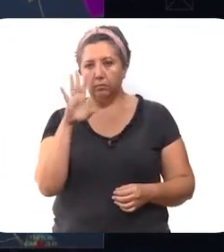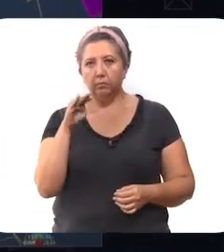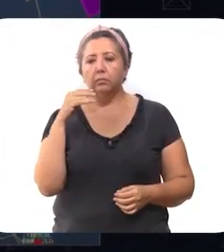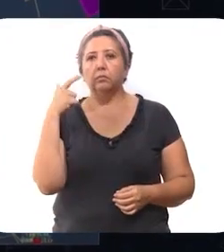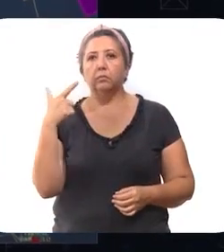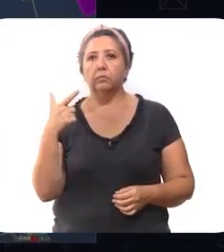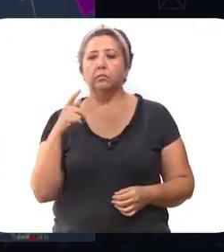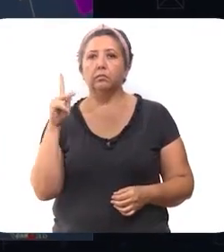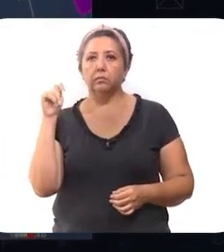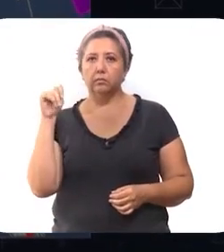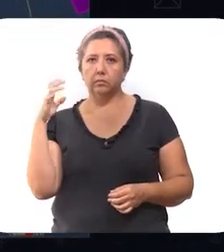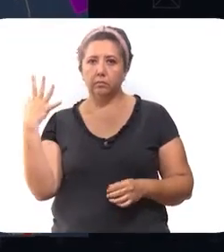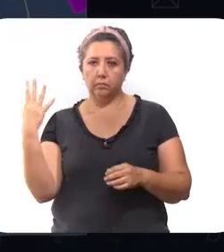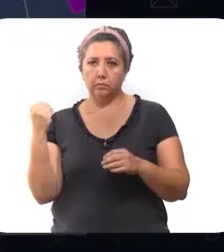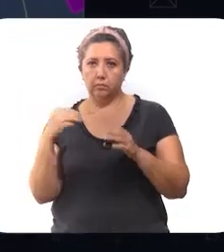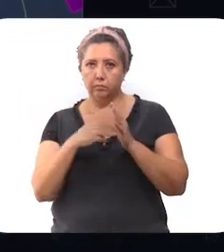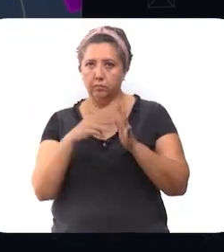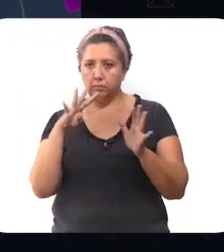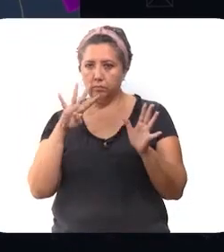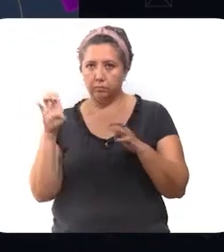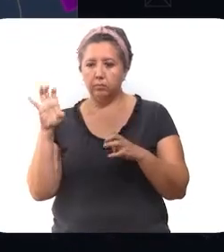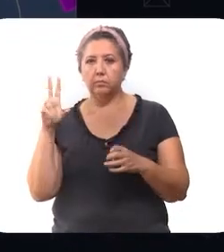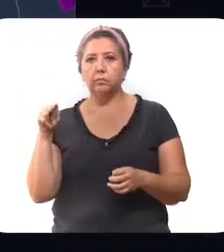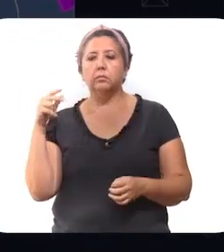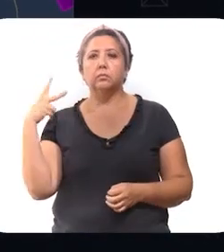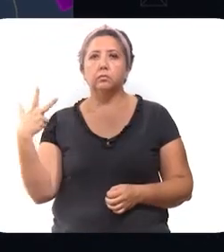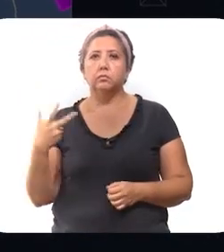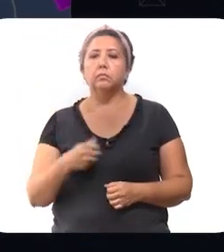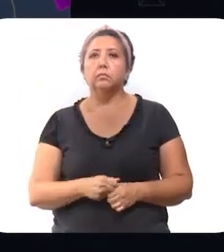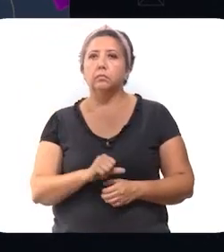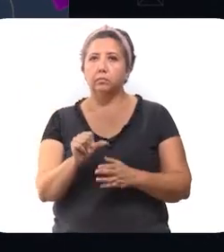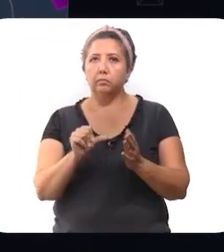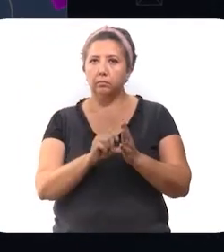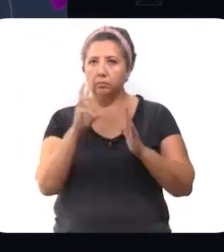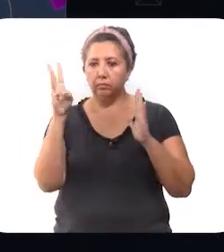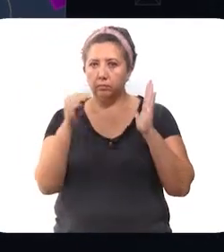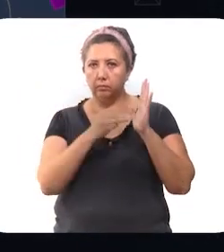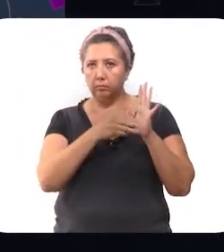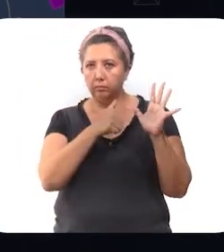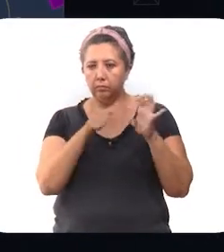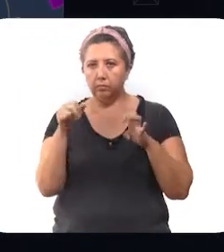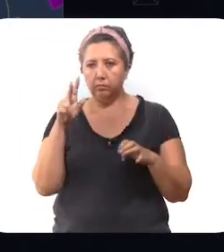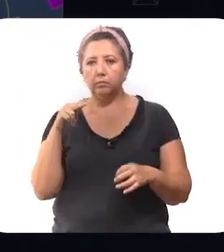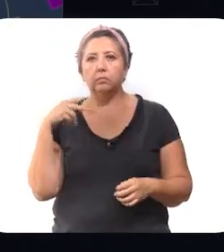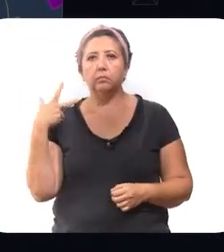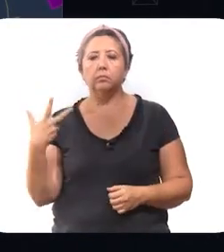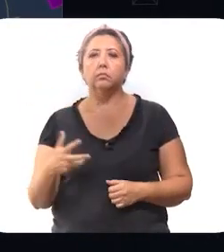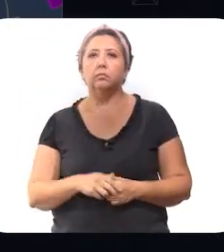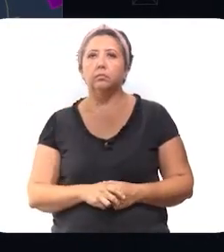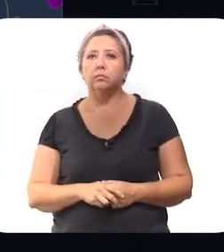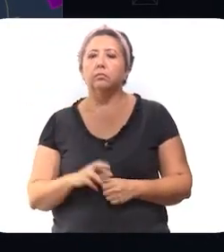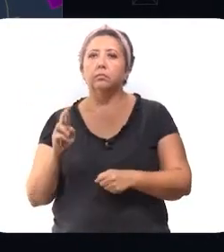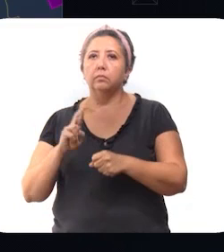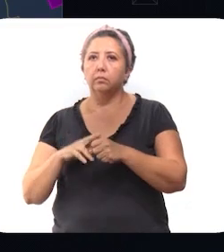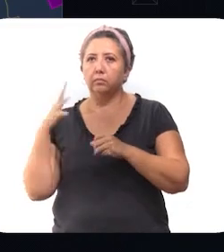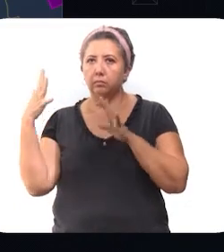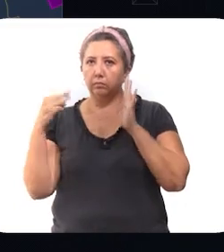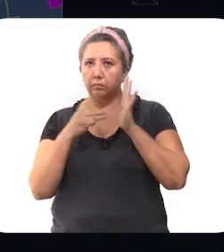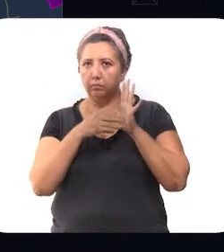10.497, en la zona oriente 9.988, en la zona centro 3.688, en la zona